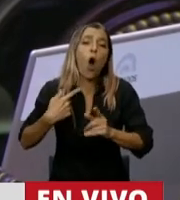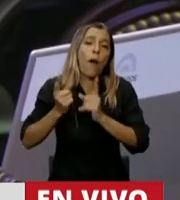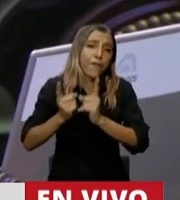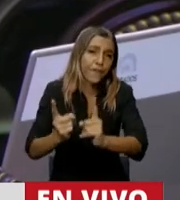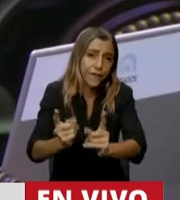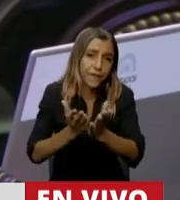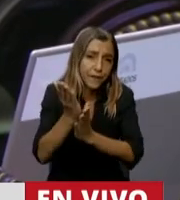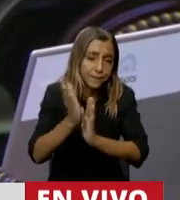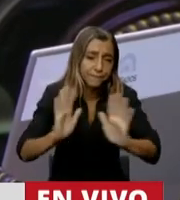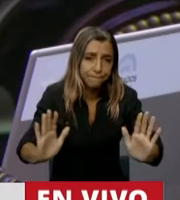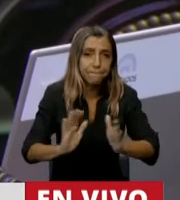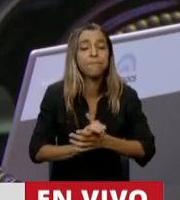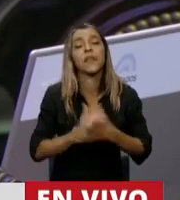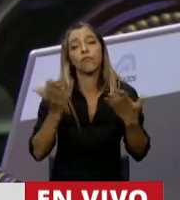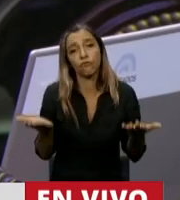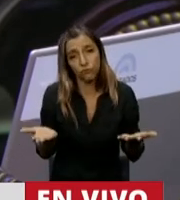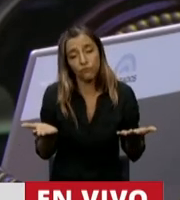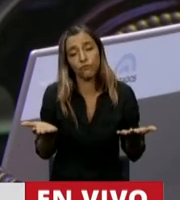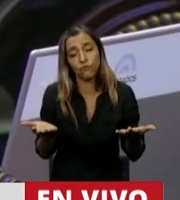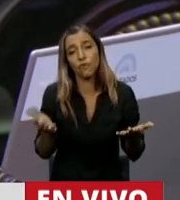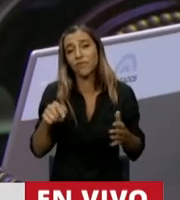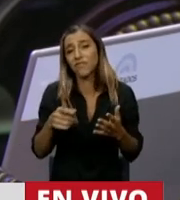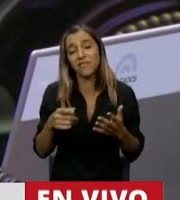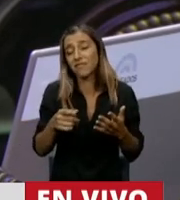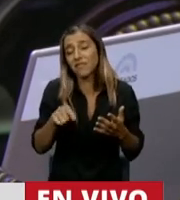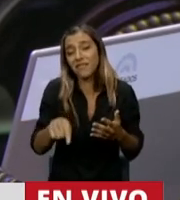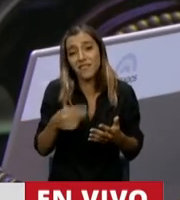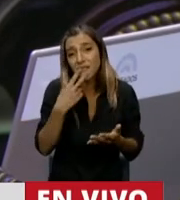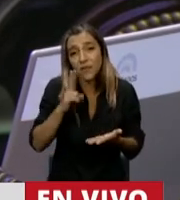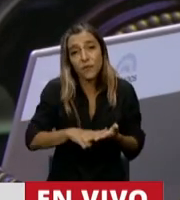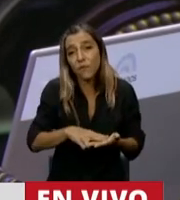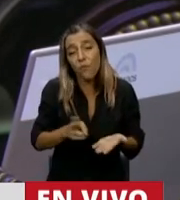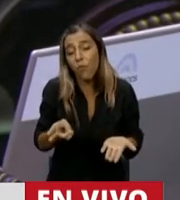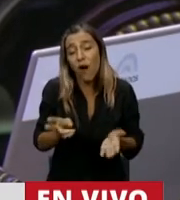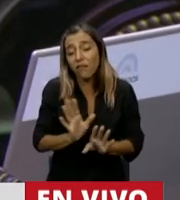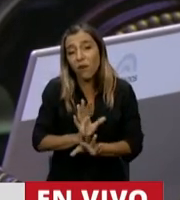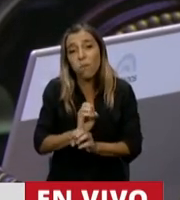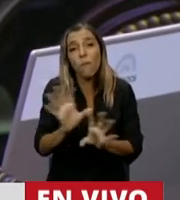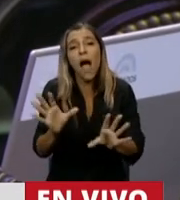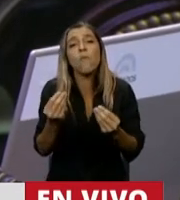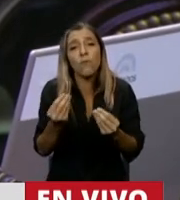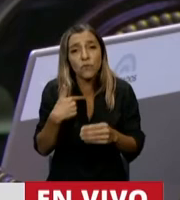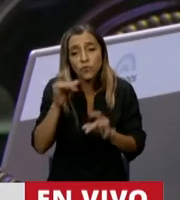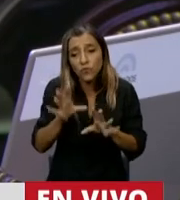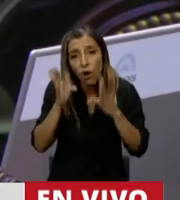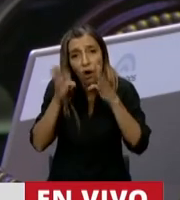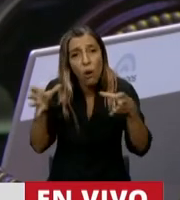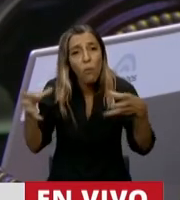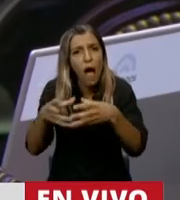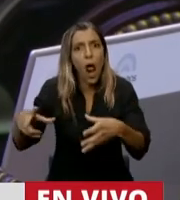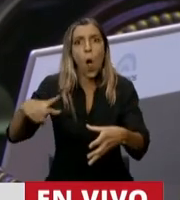digo, es un muy mal impuesto, porque no es un impuesto que va a alcanzar solo a las grandes fortunas, va a alcanzar